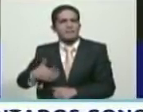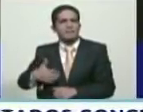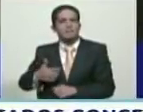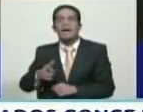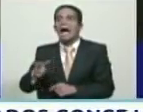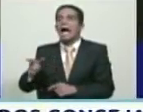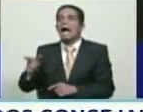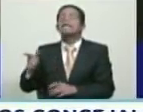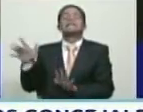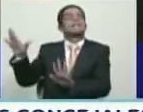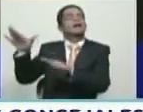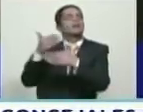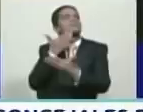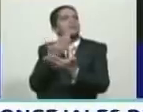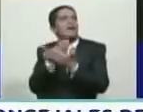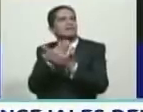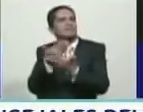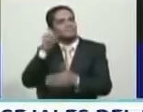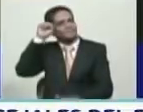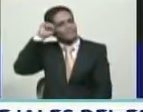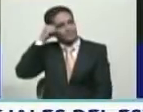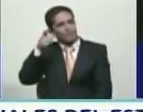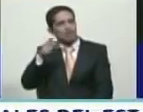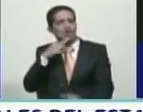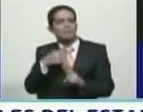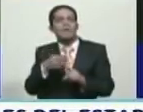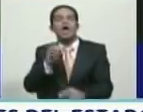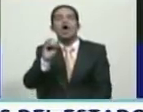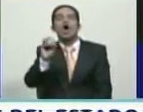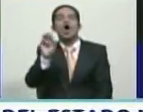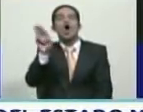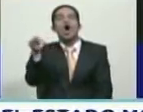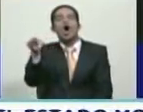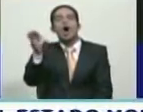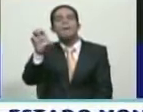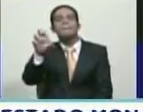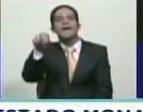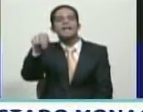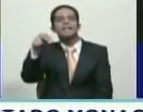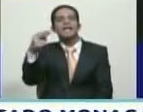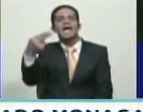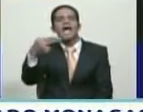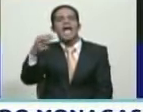Muchas gracias, muchas gracias, compañero vicepresidente y